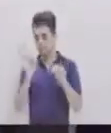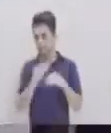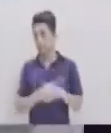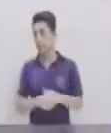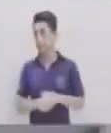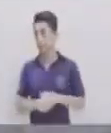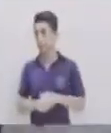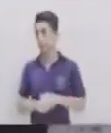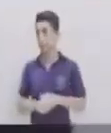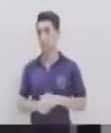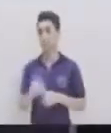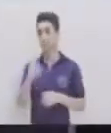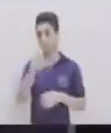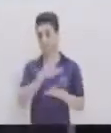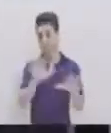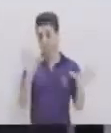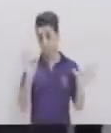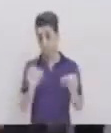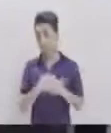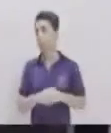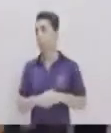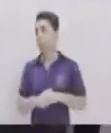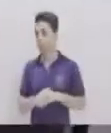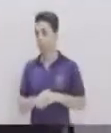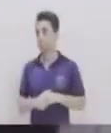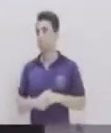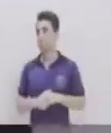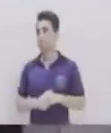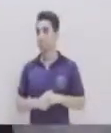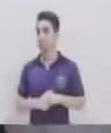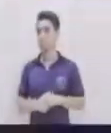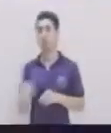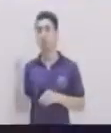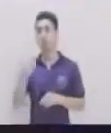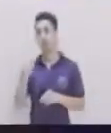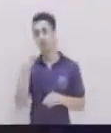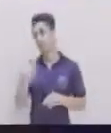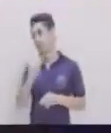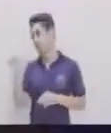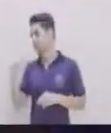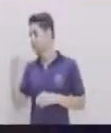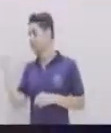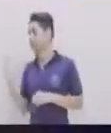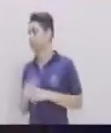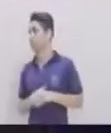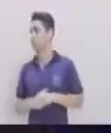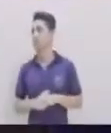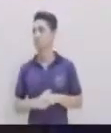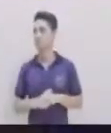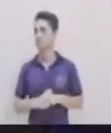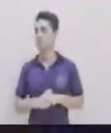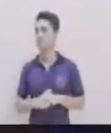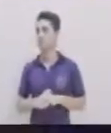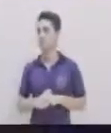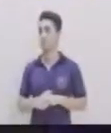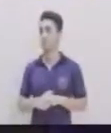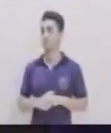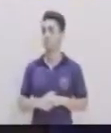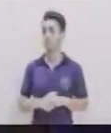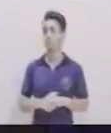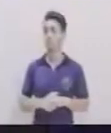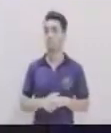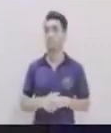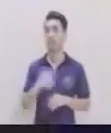Muy bien. ¿Ustedes ya terminaron? Espero que sí. Perfecto. Ahora vamos con la siguiente, que sería